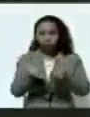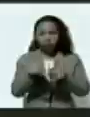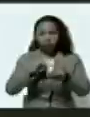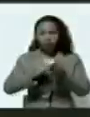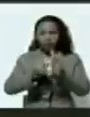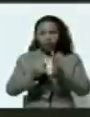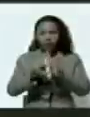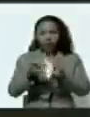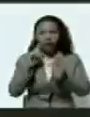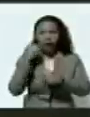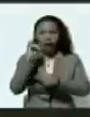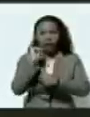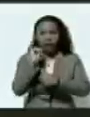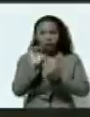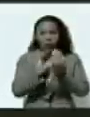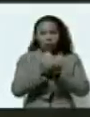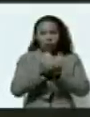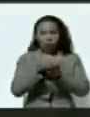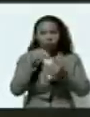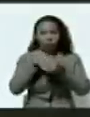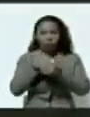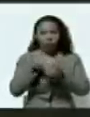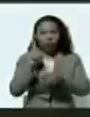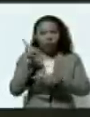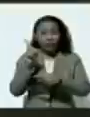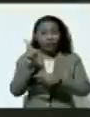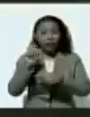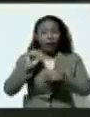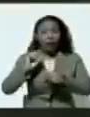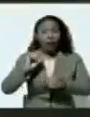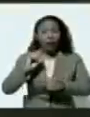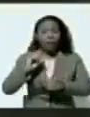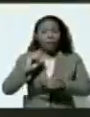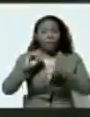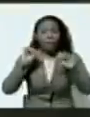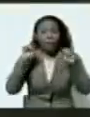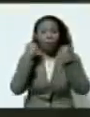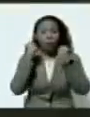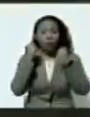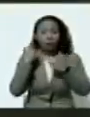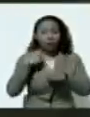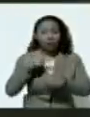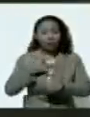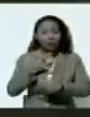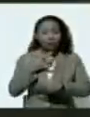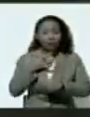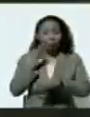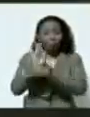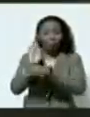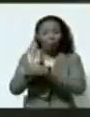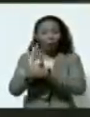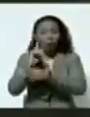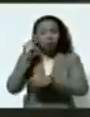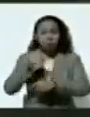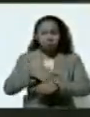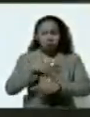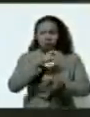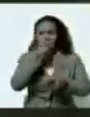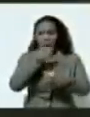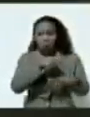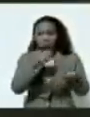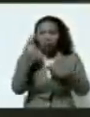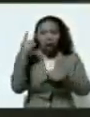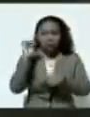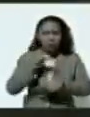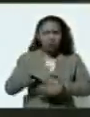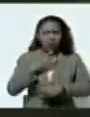significado, tiene un significado oculto. Es decir, que en Bogotá se sienten protegidos, que en Bogotá pueden traficar con drogas, que en Bogotá